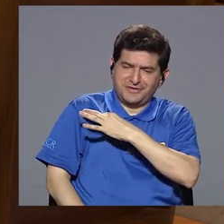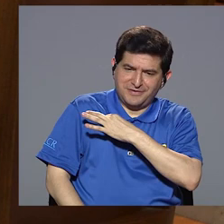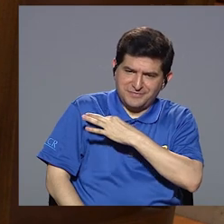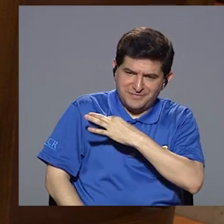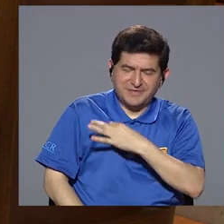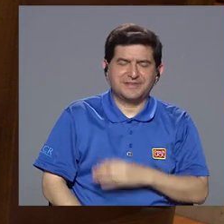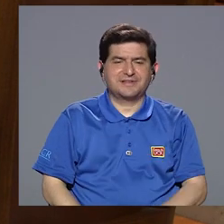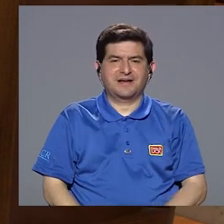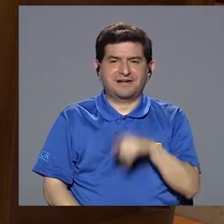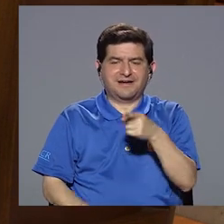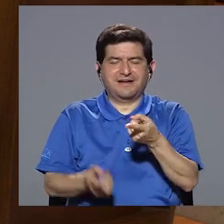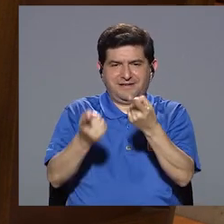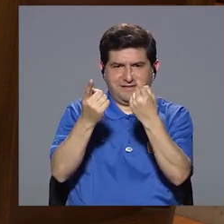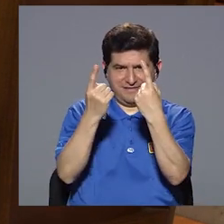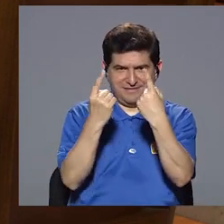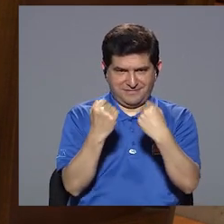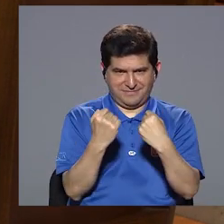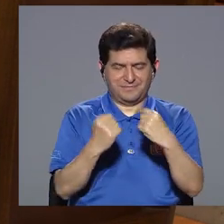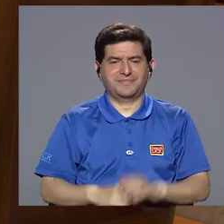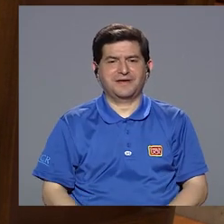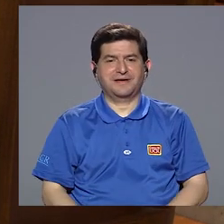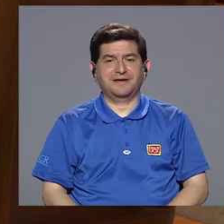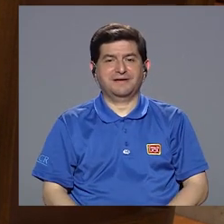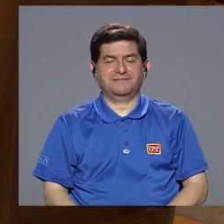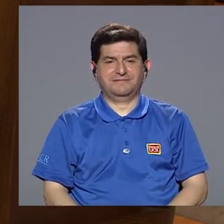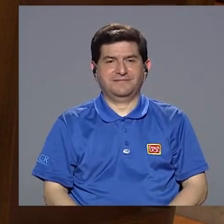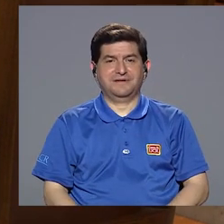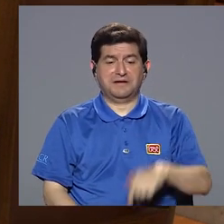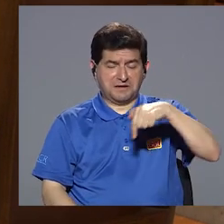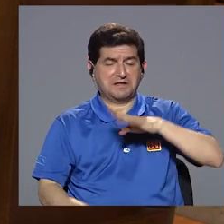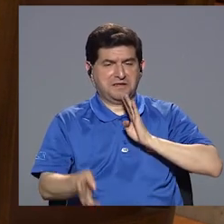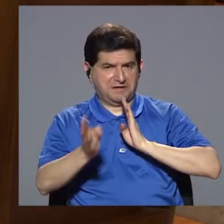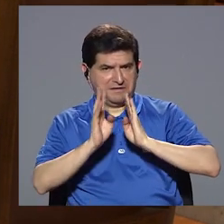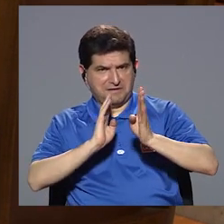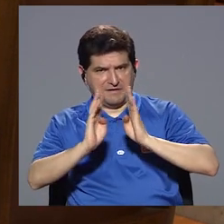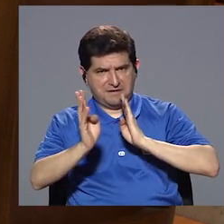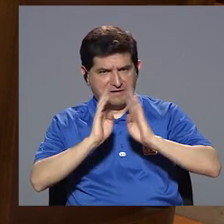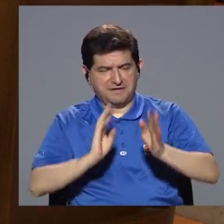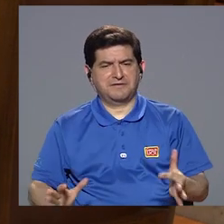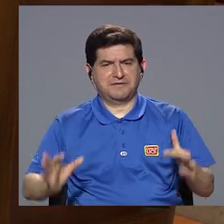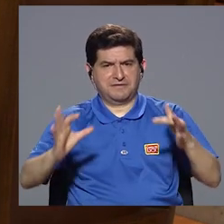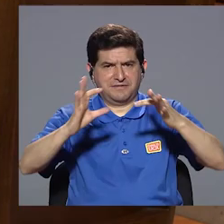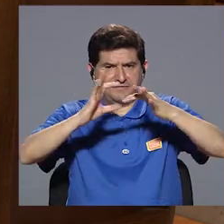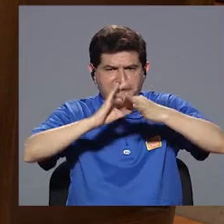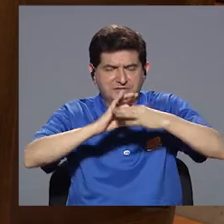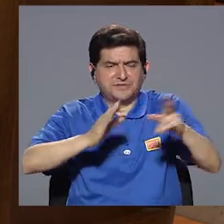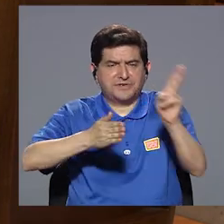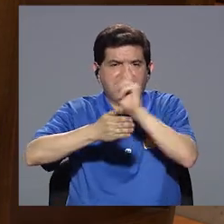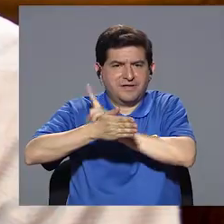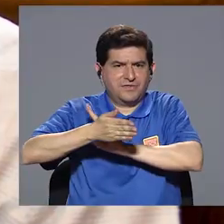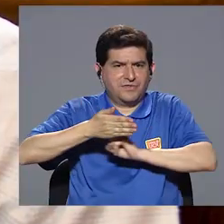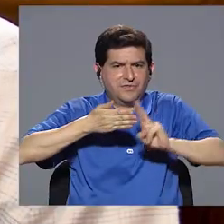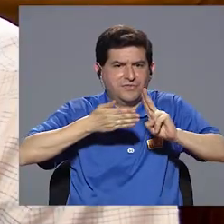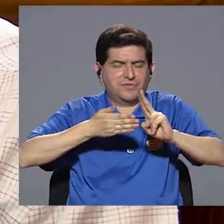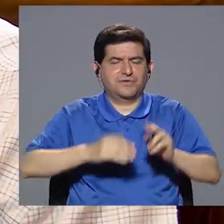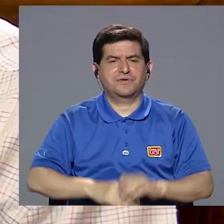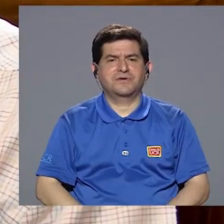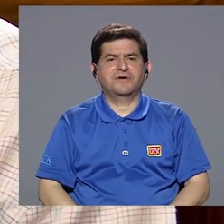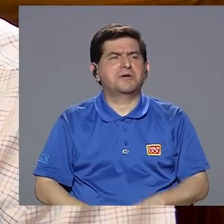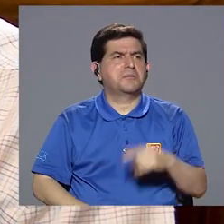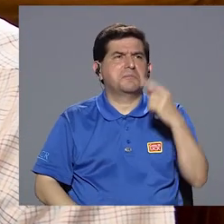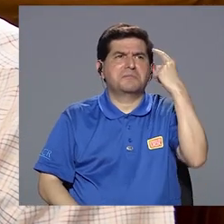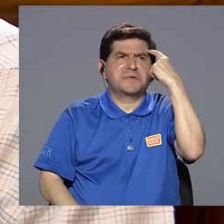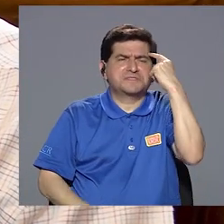lo he invitado a que esté con nosotros en esta oportunidad para hablar sobre la